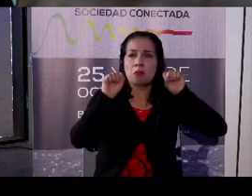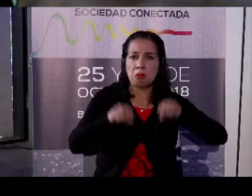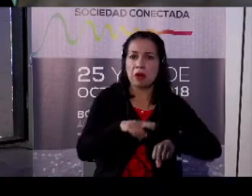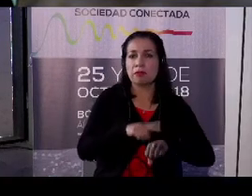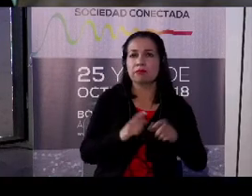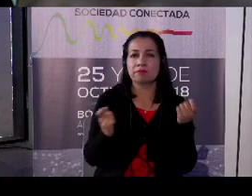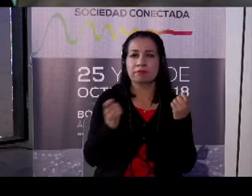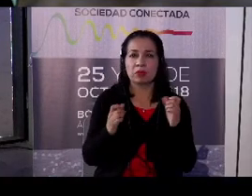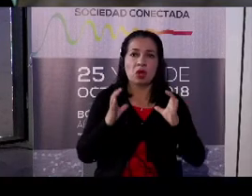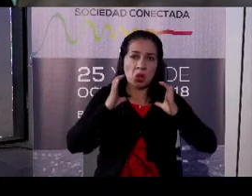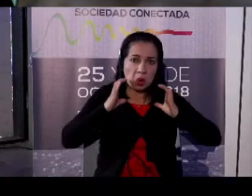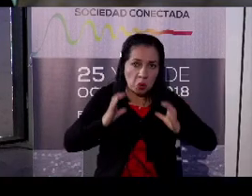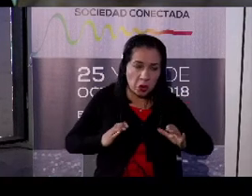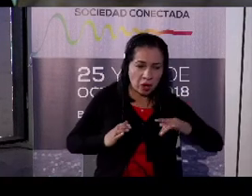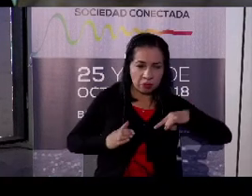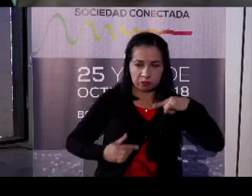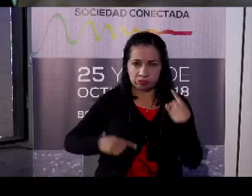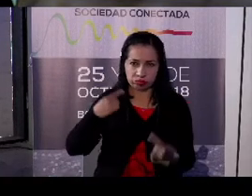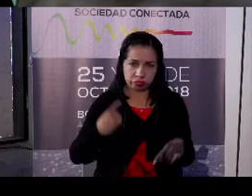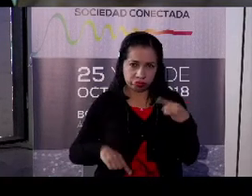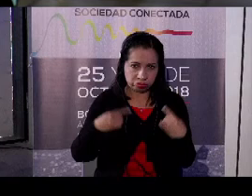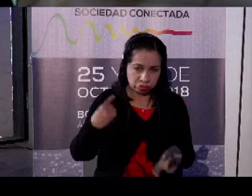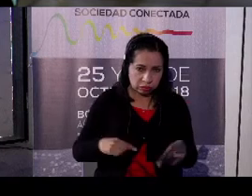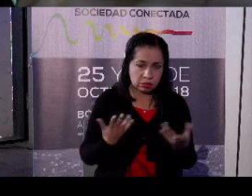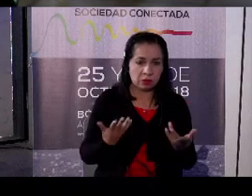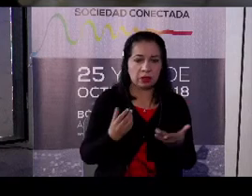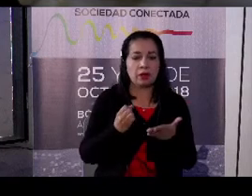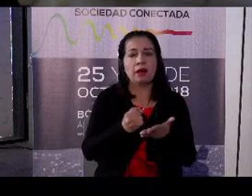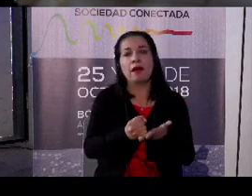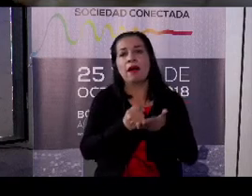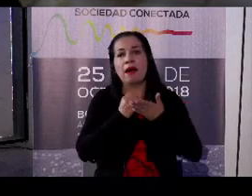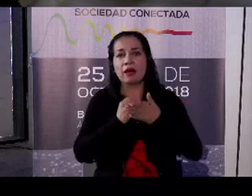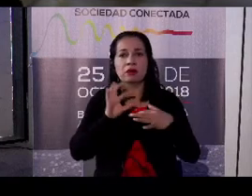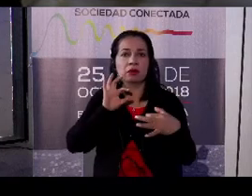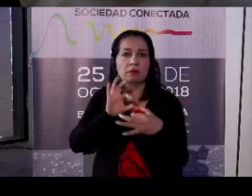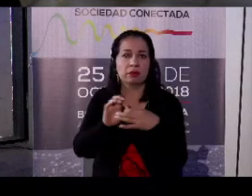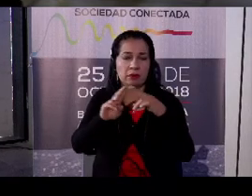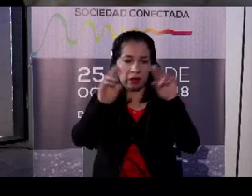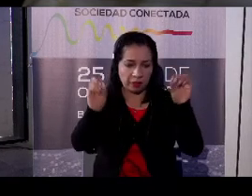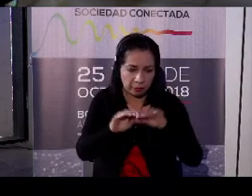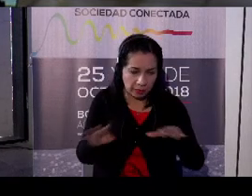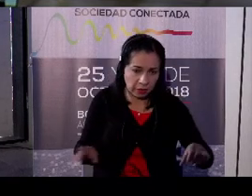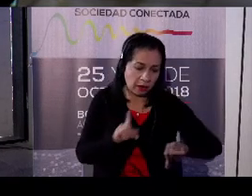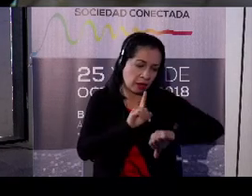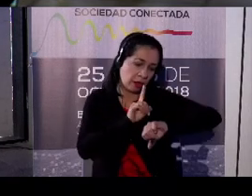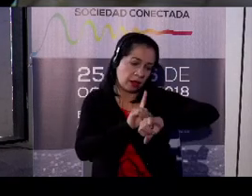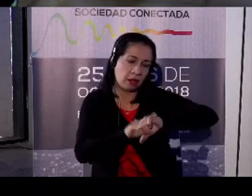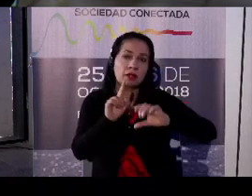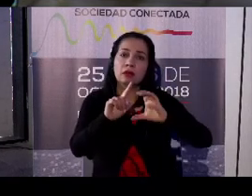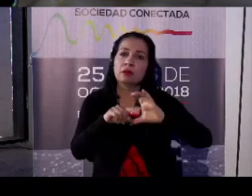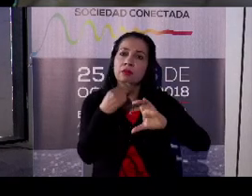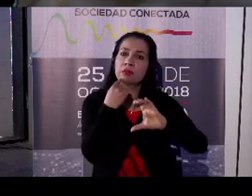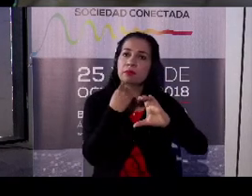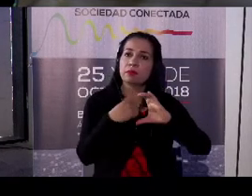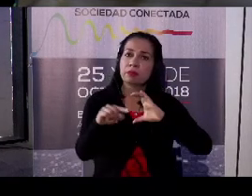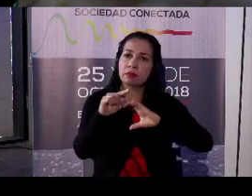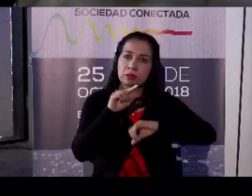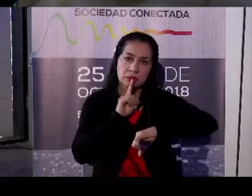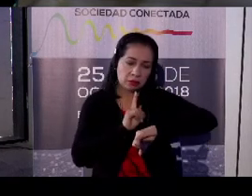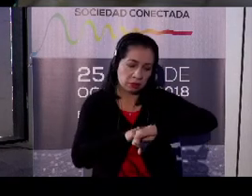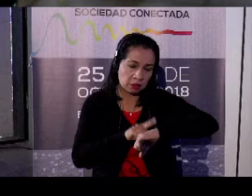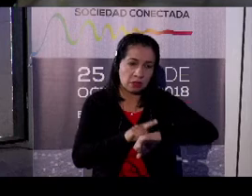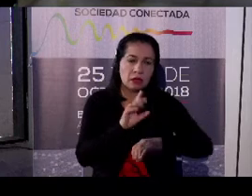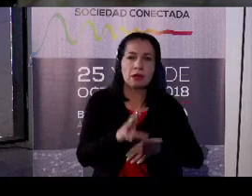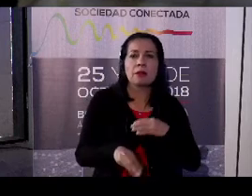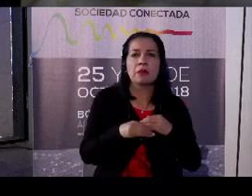nuestros signos vitales nos ayudan a conectar al internet Leer correos electrónicos también estamos muy